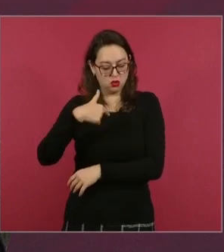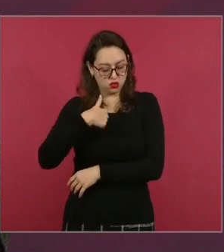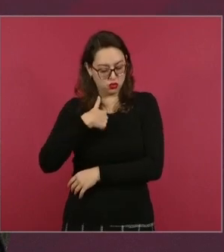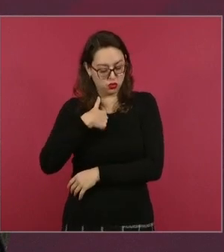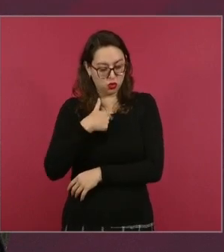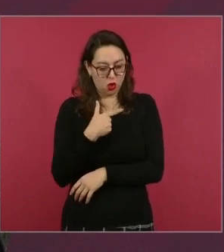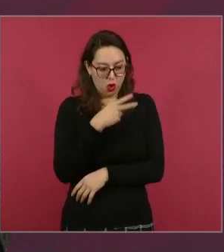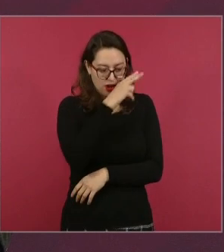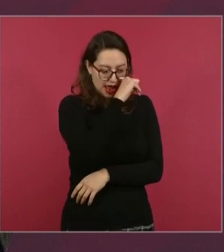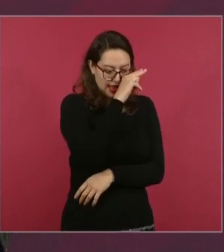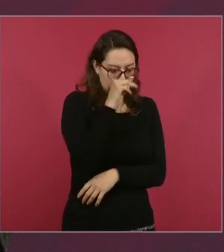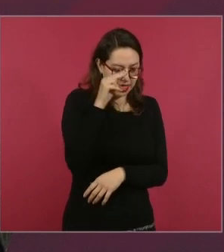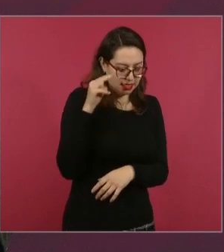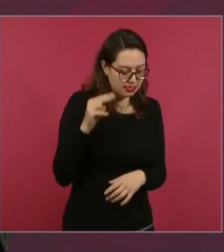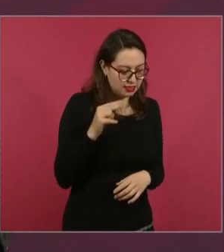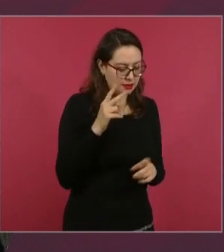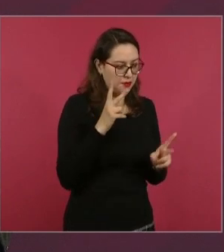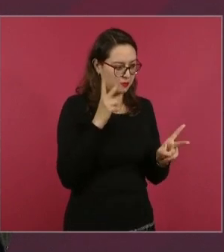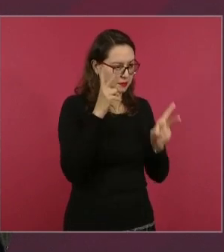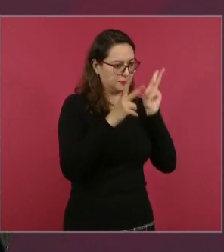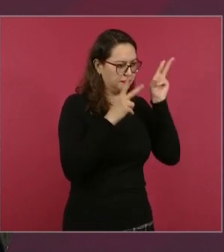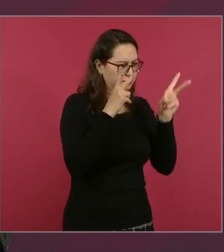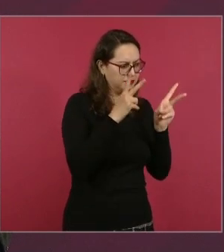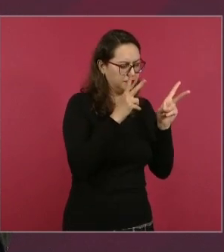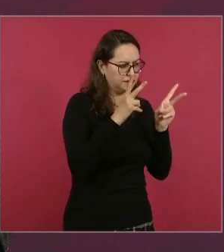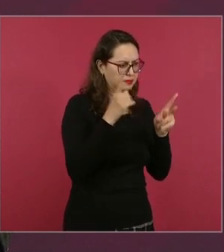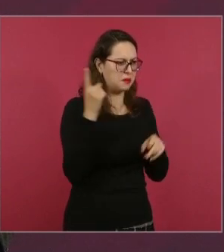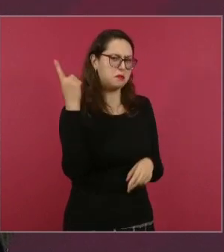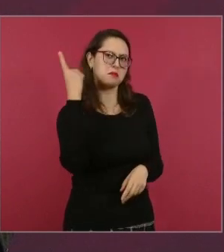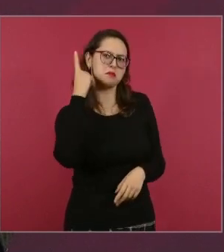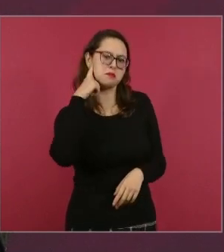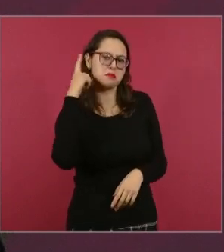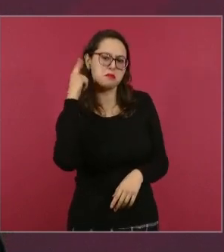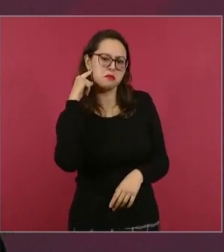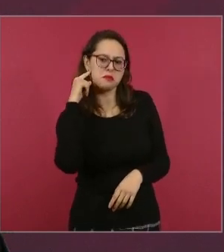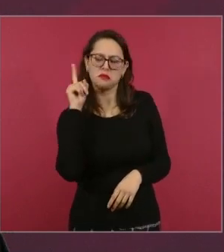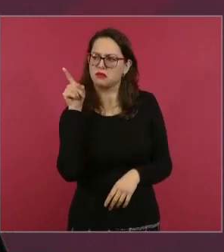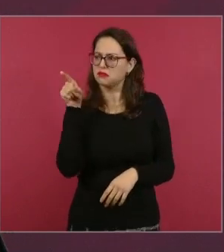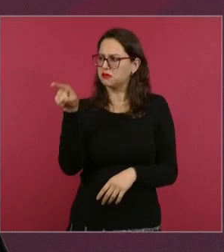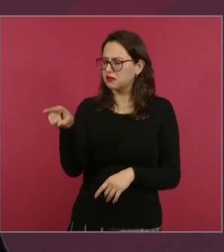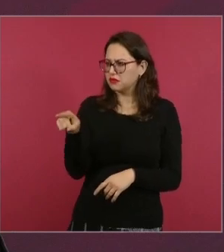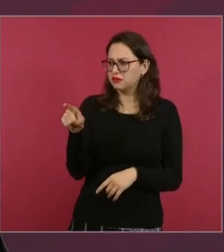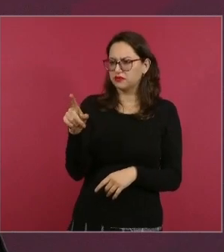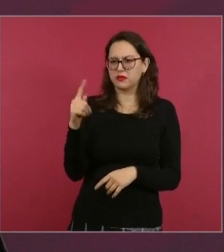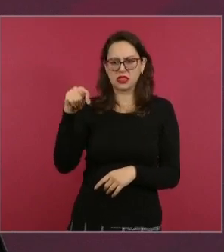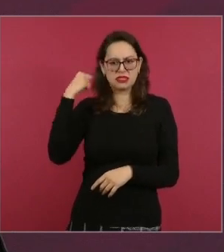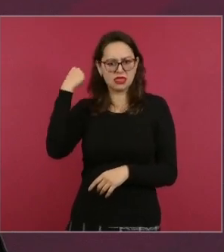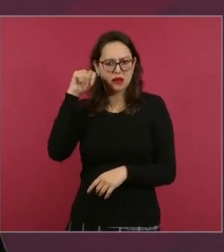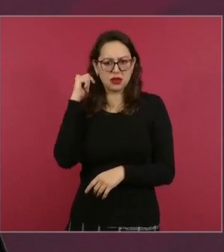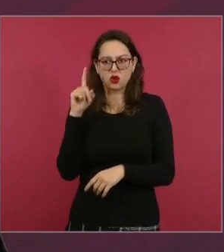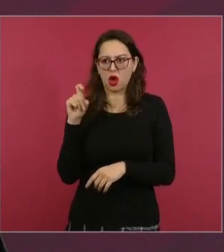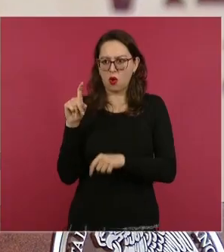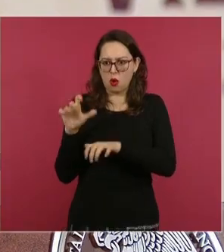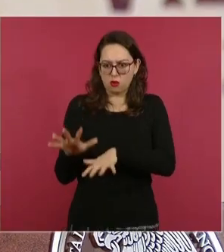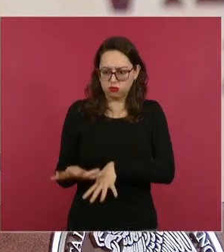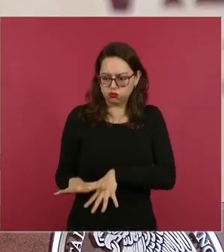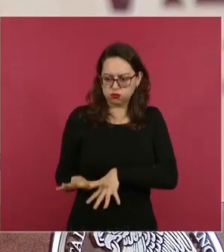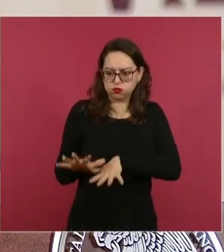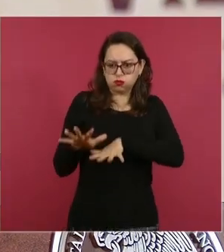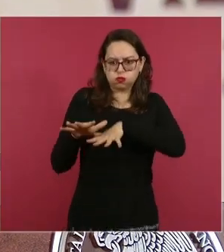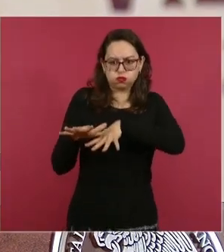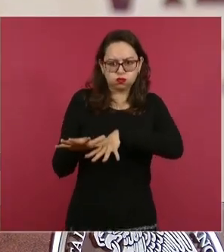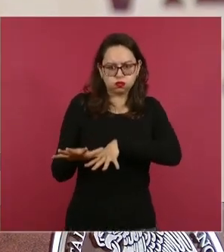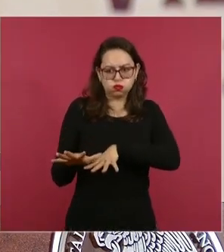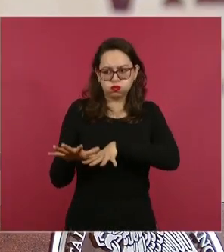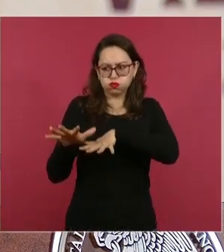Nayarit y empezó a crecer eh el volumen de agua